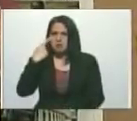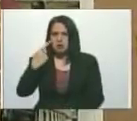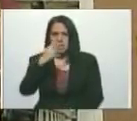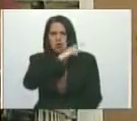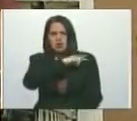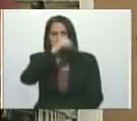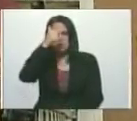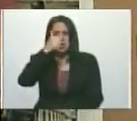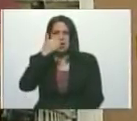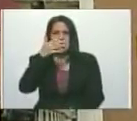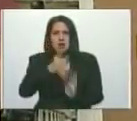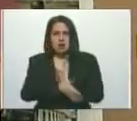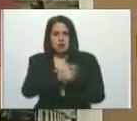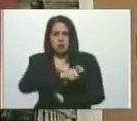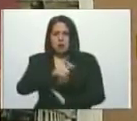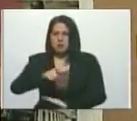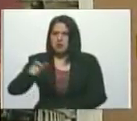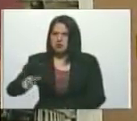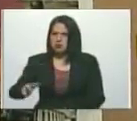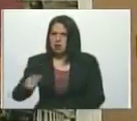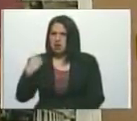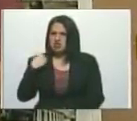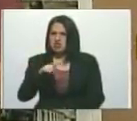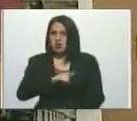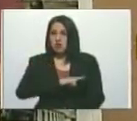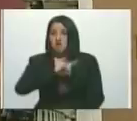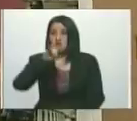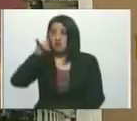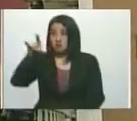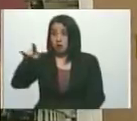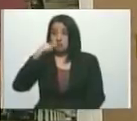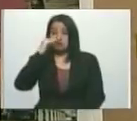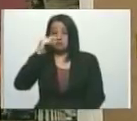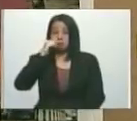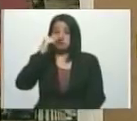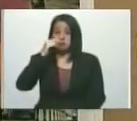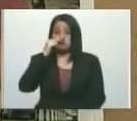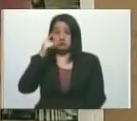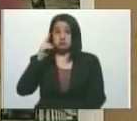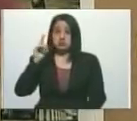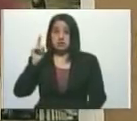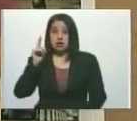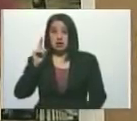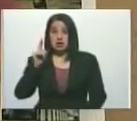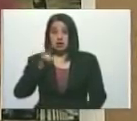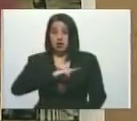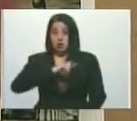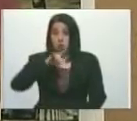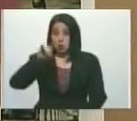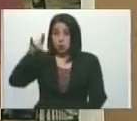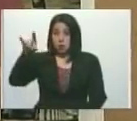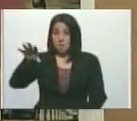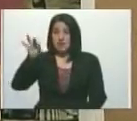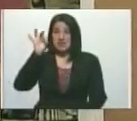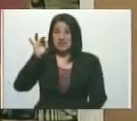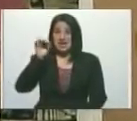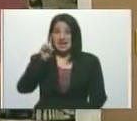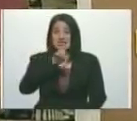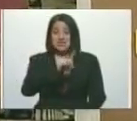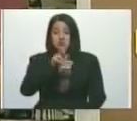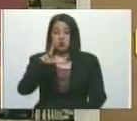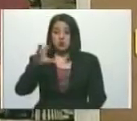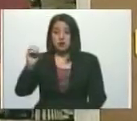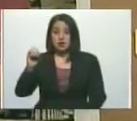hay una gente que tiene un vuelo charter de la línea tal para llevarse 130